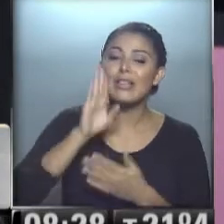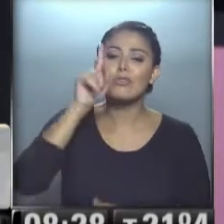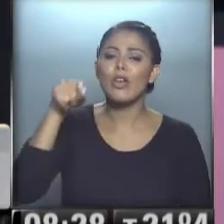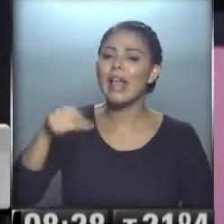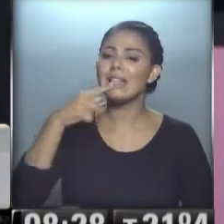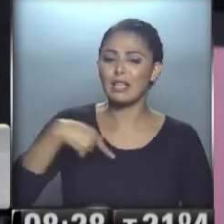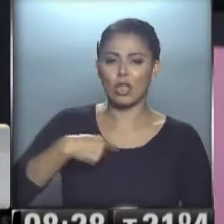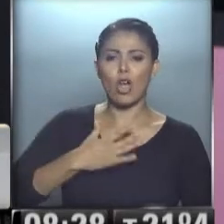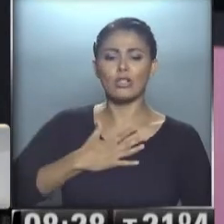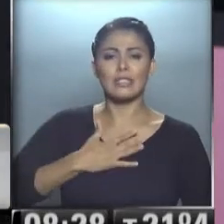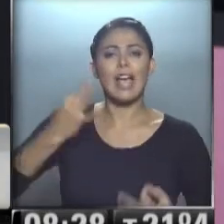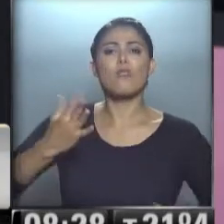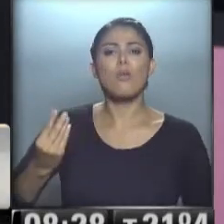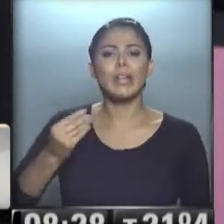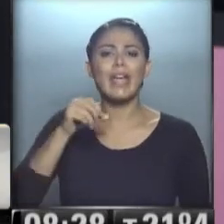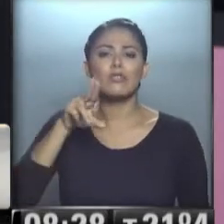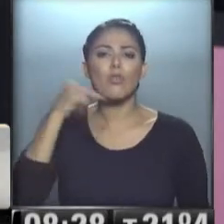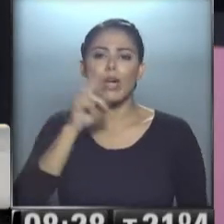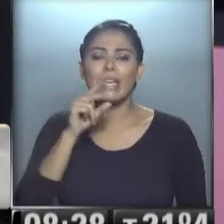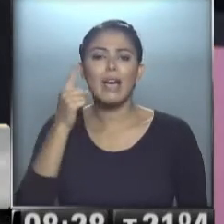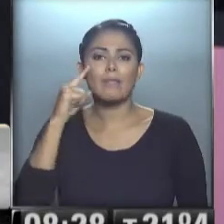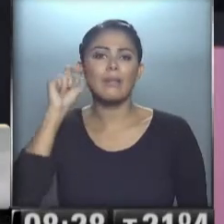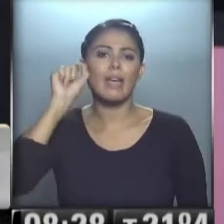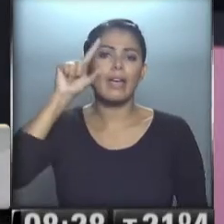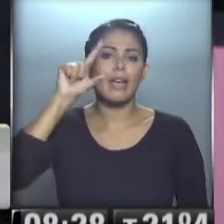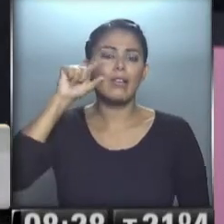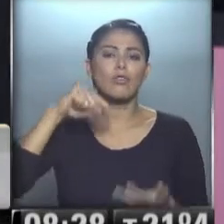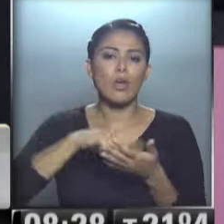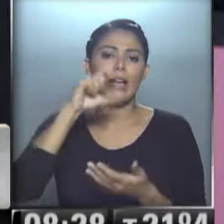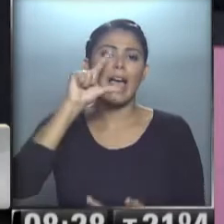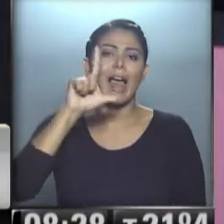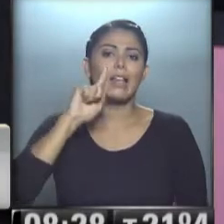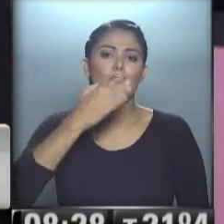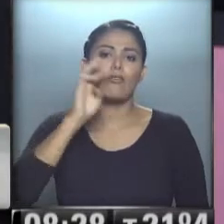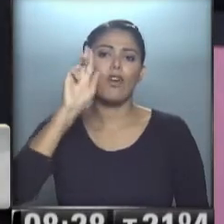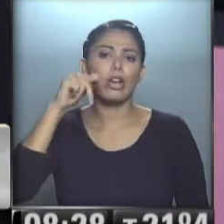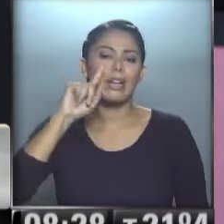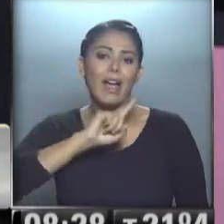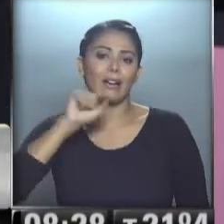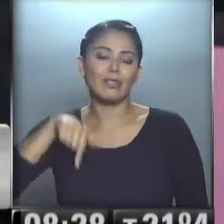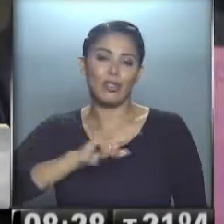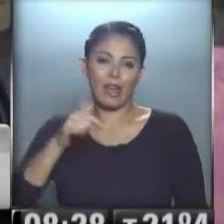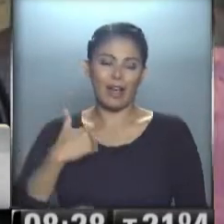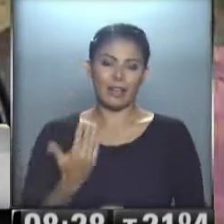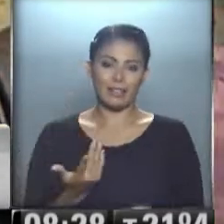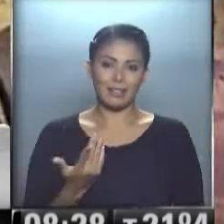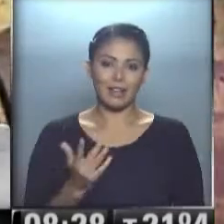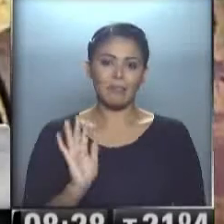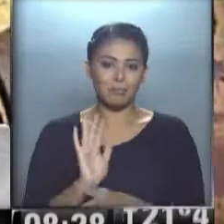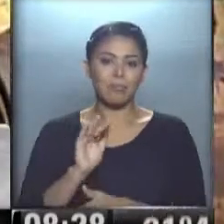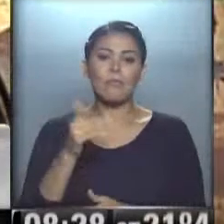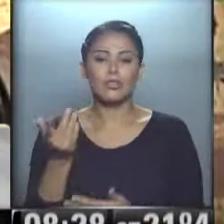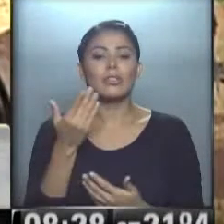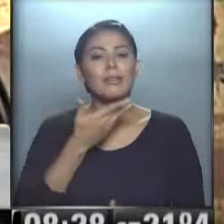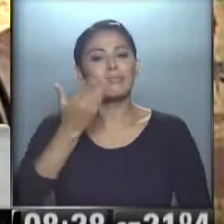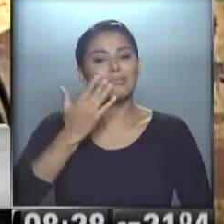siente seguro porque su hija está viviendo en california y no en argentina esto también es parte de hablar con el